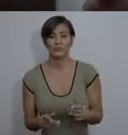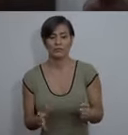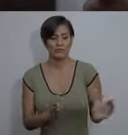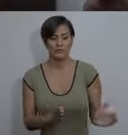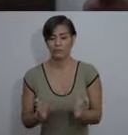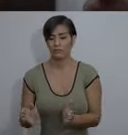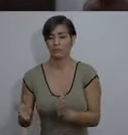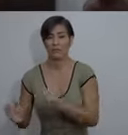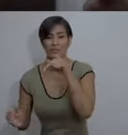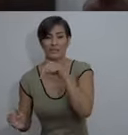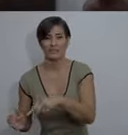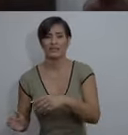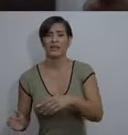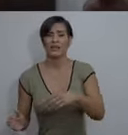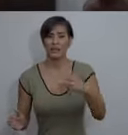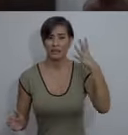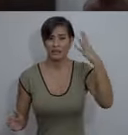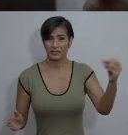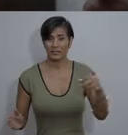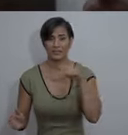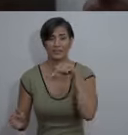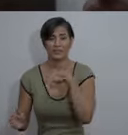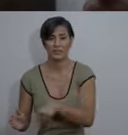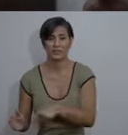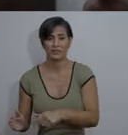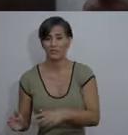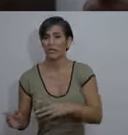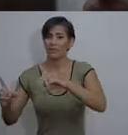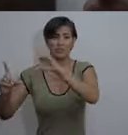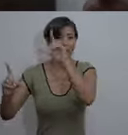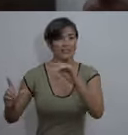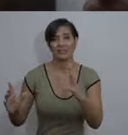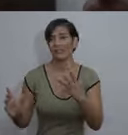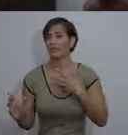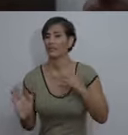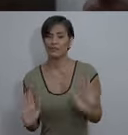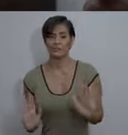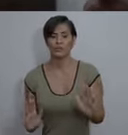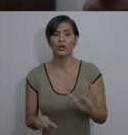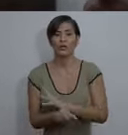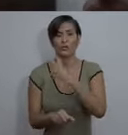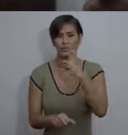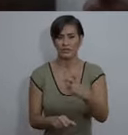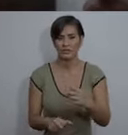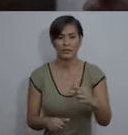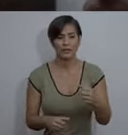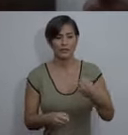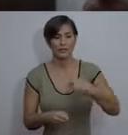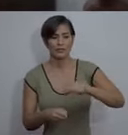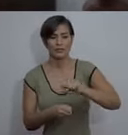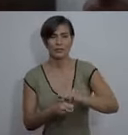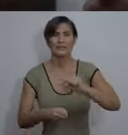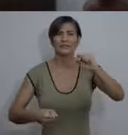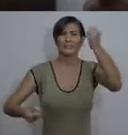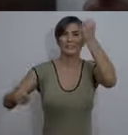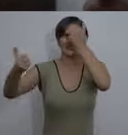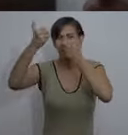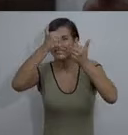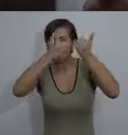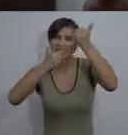fase 3 como entidad una fase en la que ya está el resto del país por eso tras varias semanas de análisis